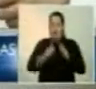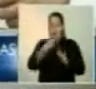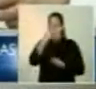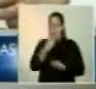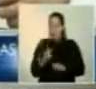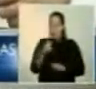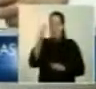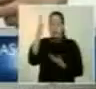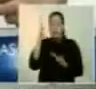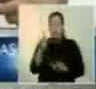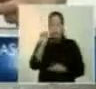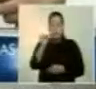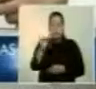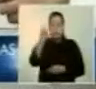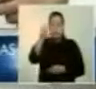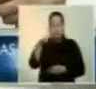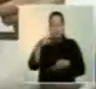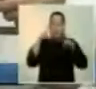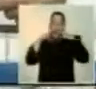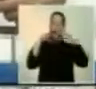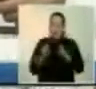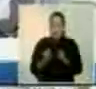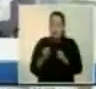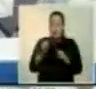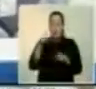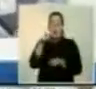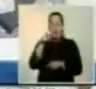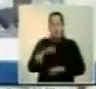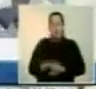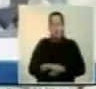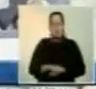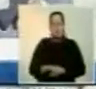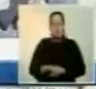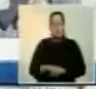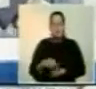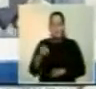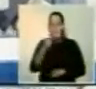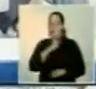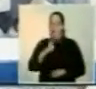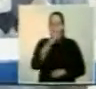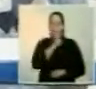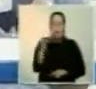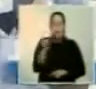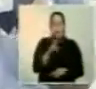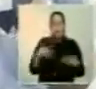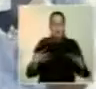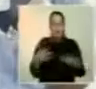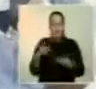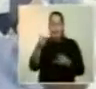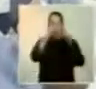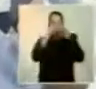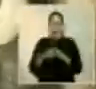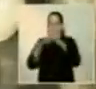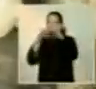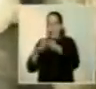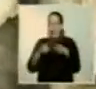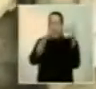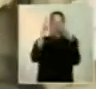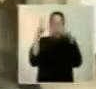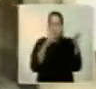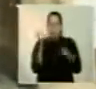de abajo y nosotros tenemos la confianza en usted presencia no aguantamos no hay tiempo para censar no hay tiempo para tomar